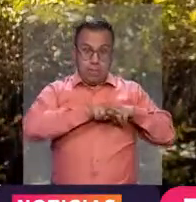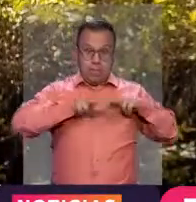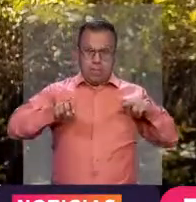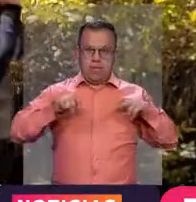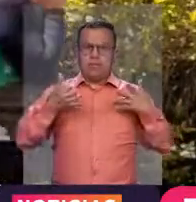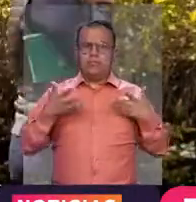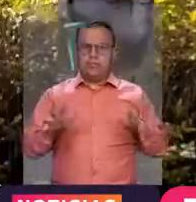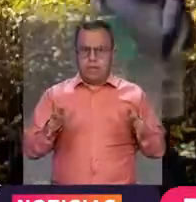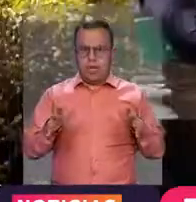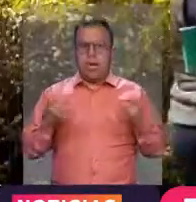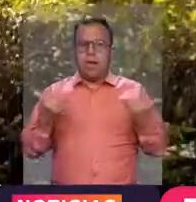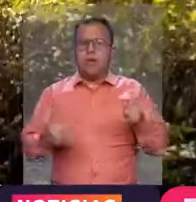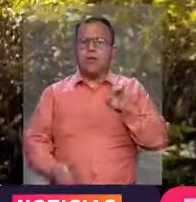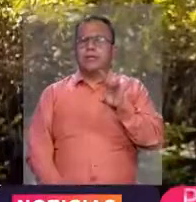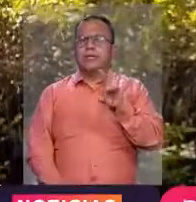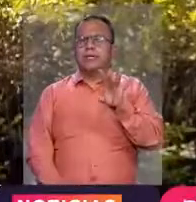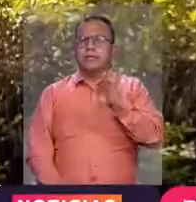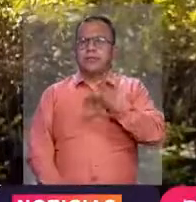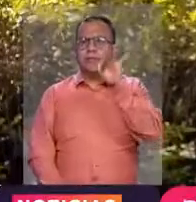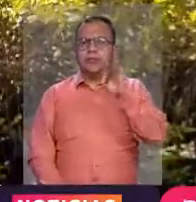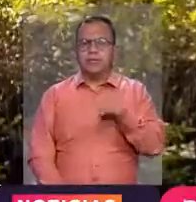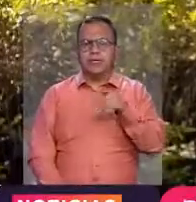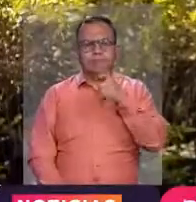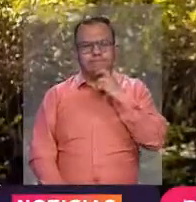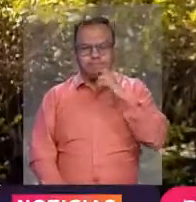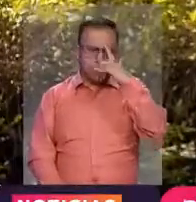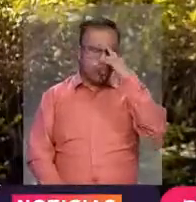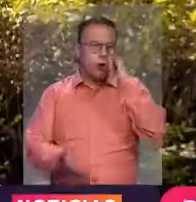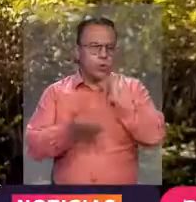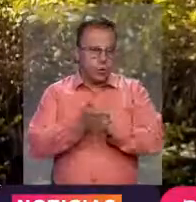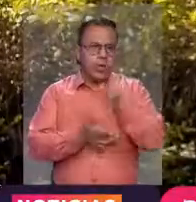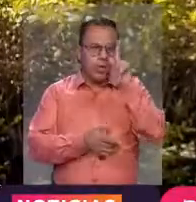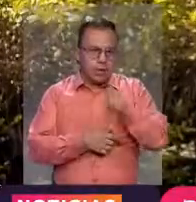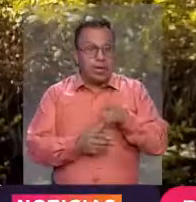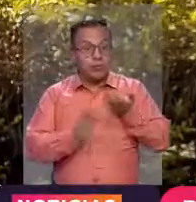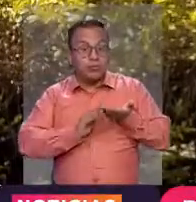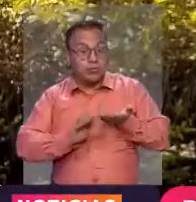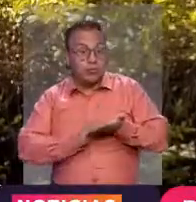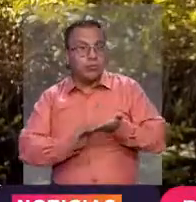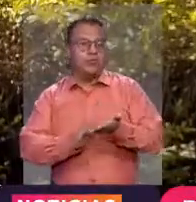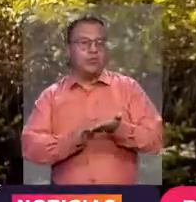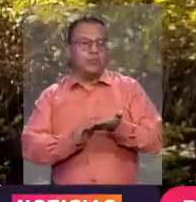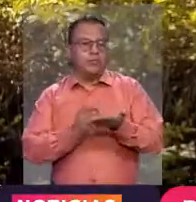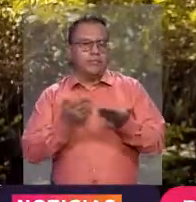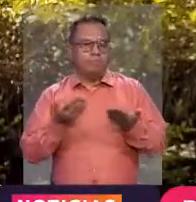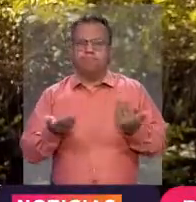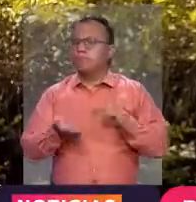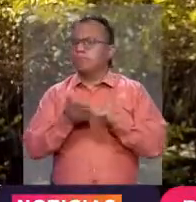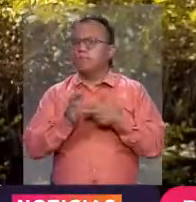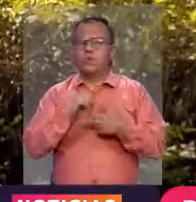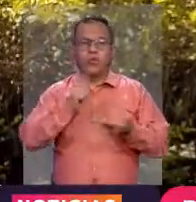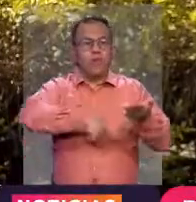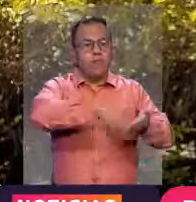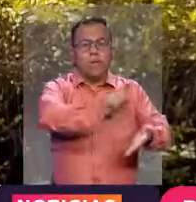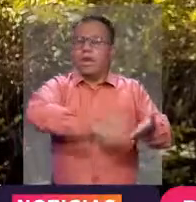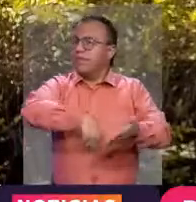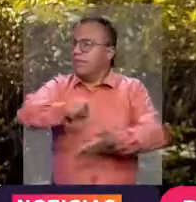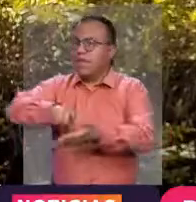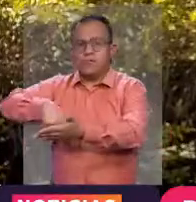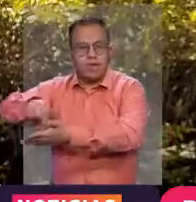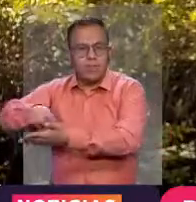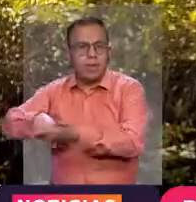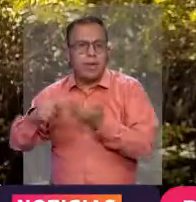lleva hasta ahora en un 15% yo creo que los bogotanos quienes soluciones y no solamente es firmar convenio no